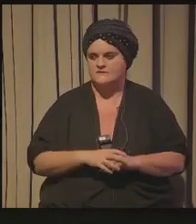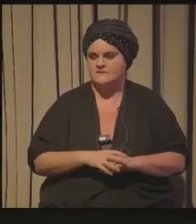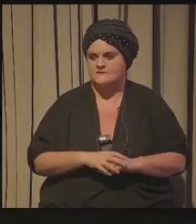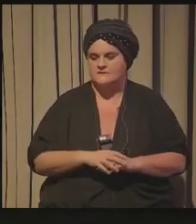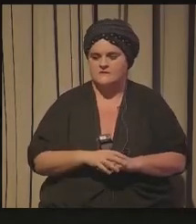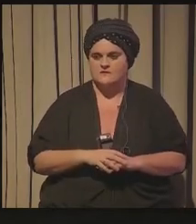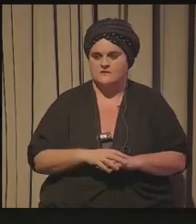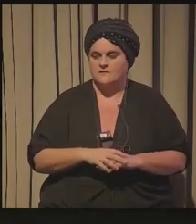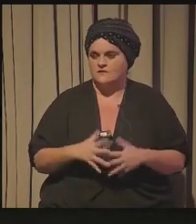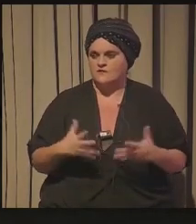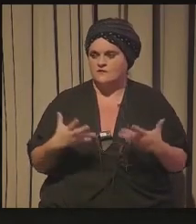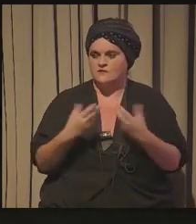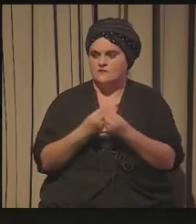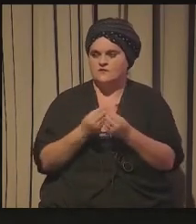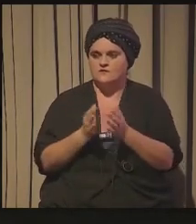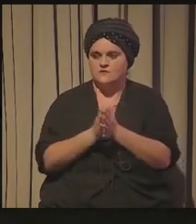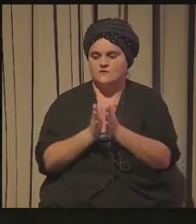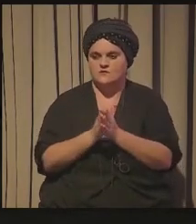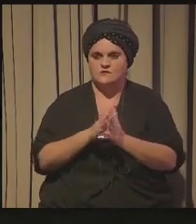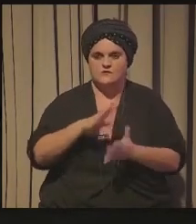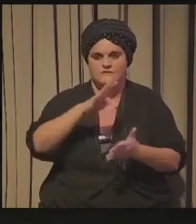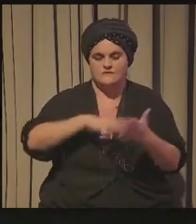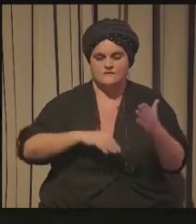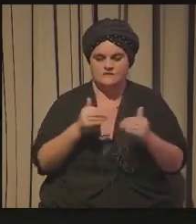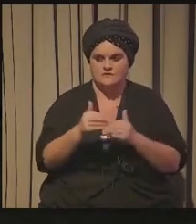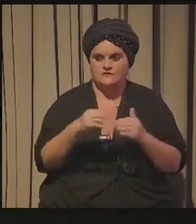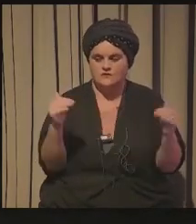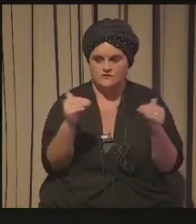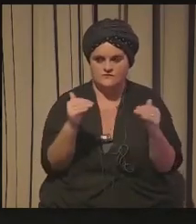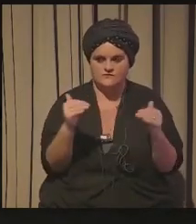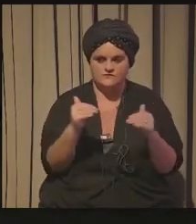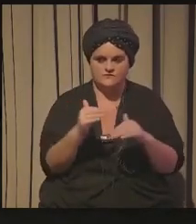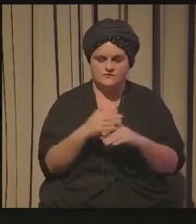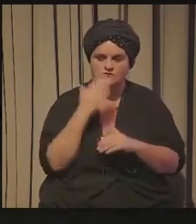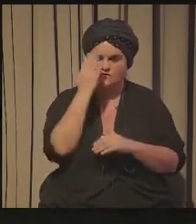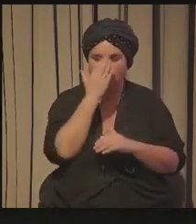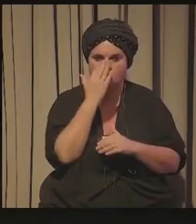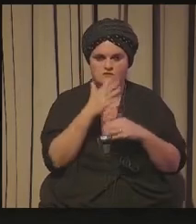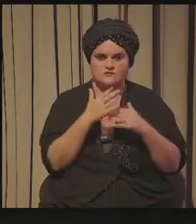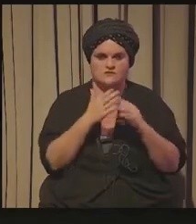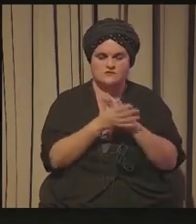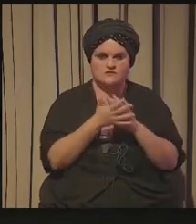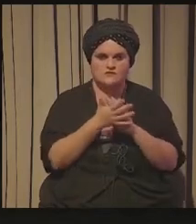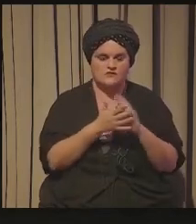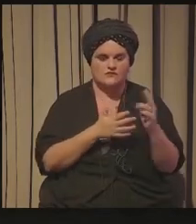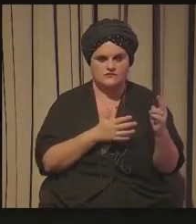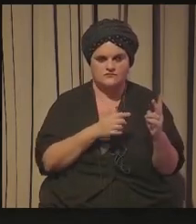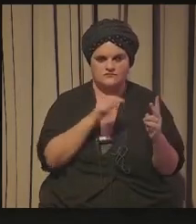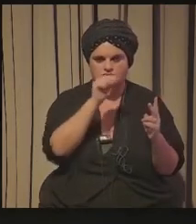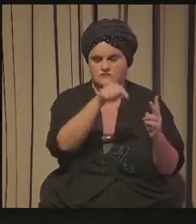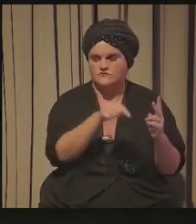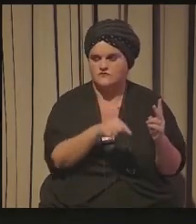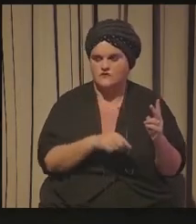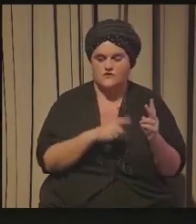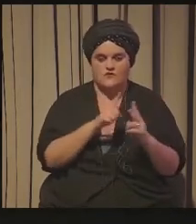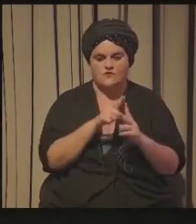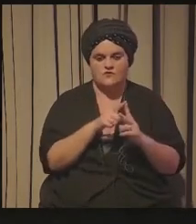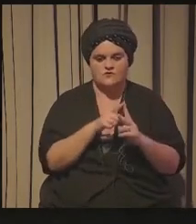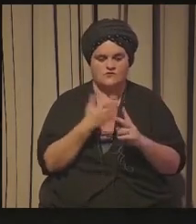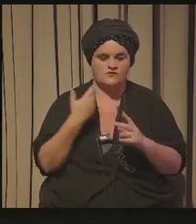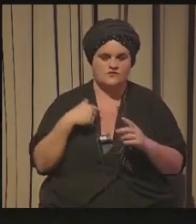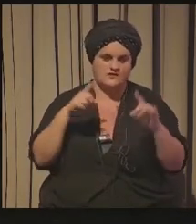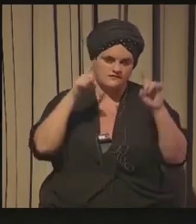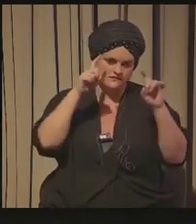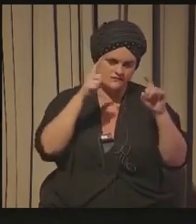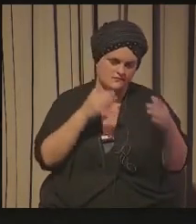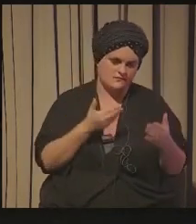junto con mi compañero vamos a Barcelona el jueves, vamos a hablar con 2 colegios ahí, en uno de los cuales ya están enseñando